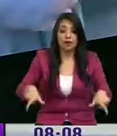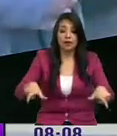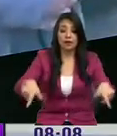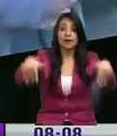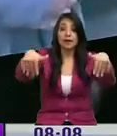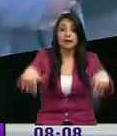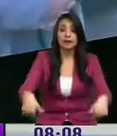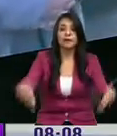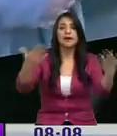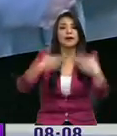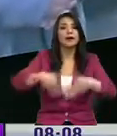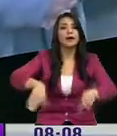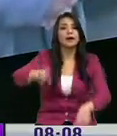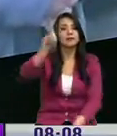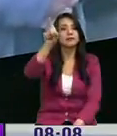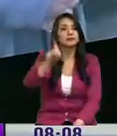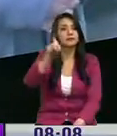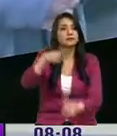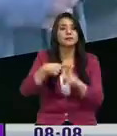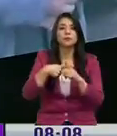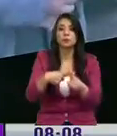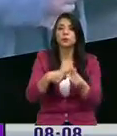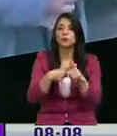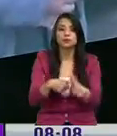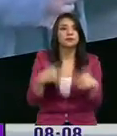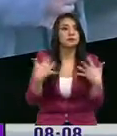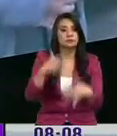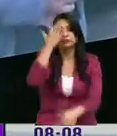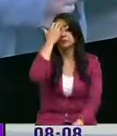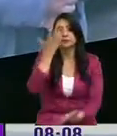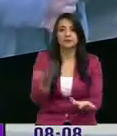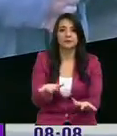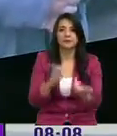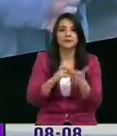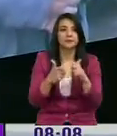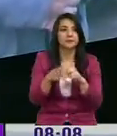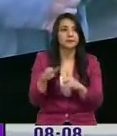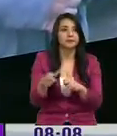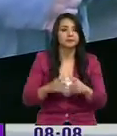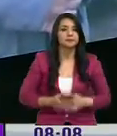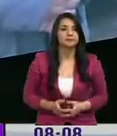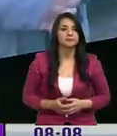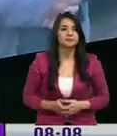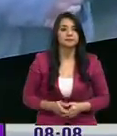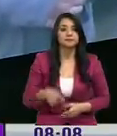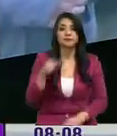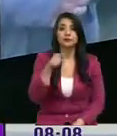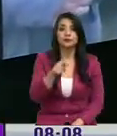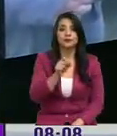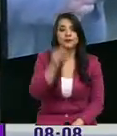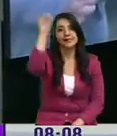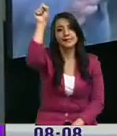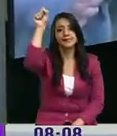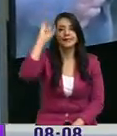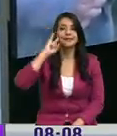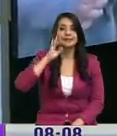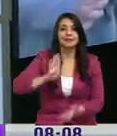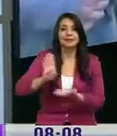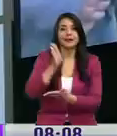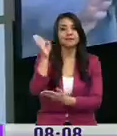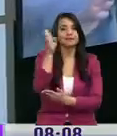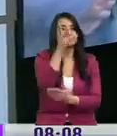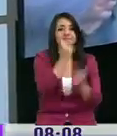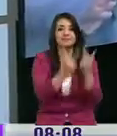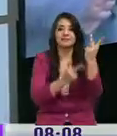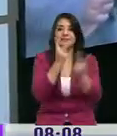o innecesarios o andreíta qué dolor de cabeza es cuando no se tiene alcantarilla así que usted que es la super niña con los barrios me